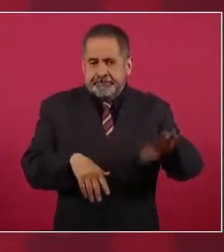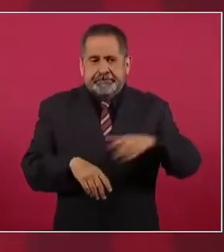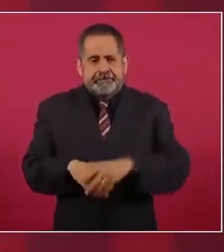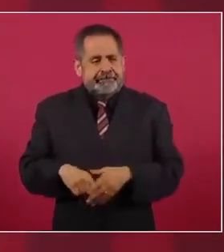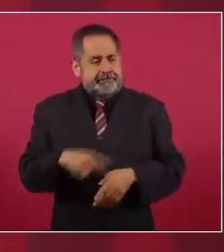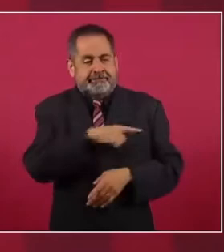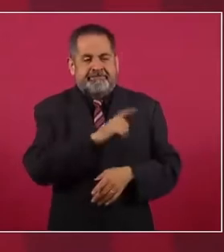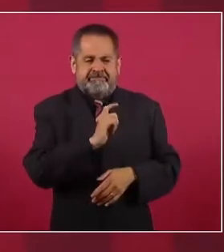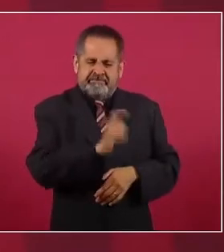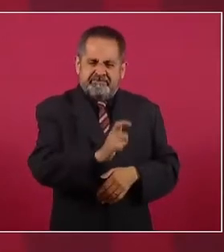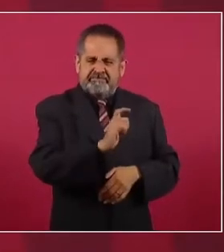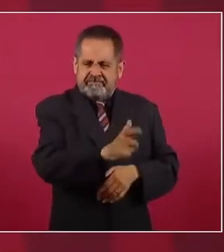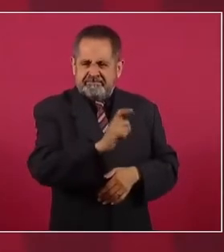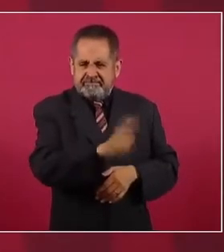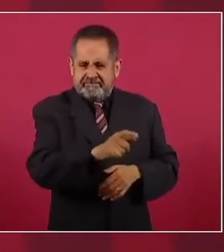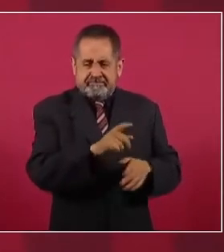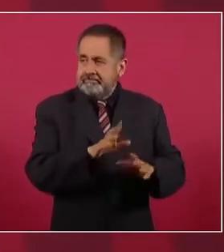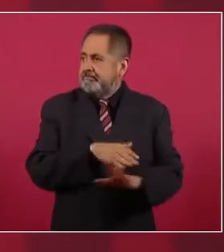compran